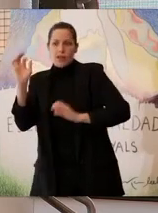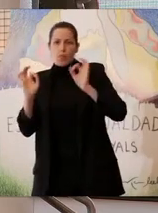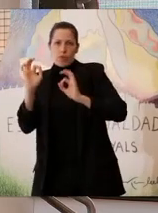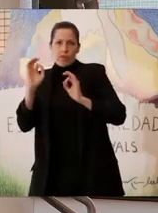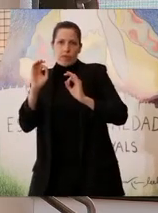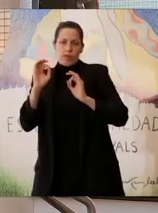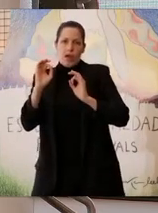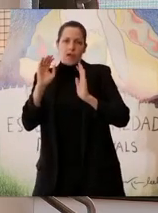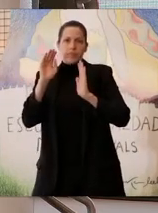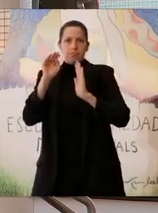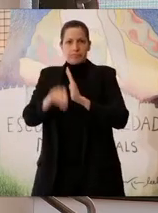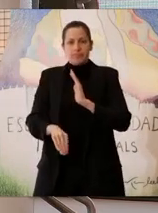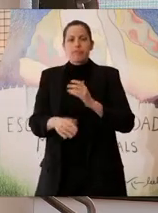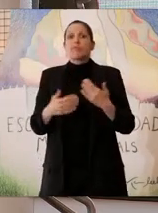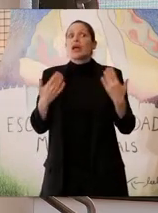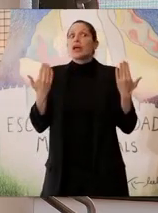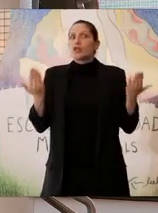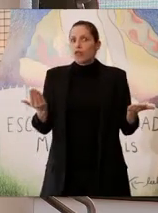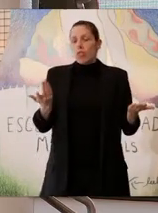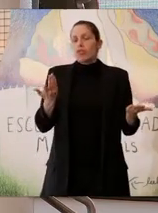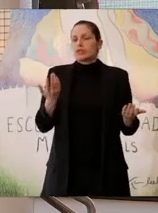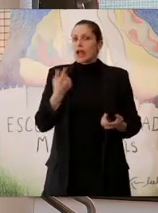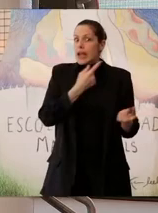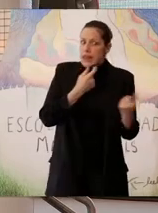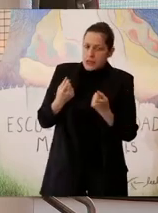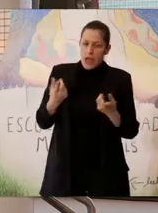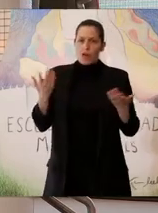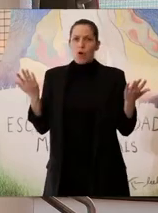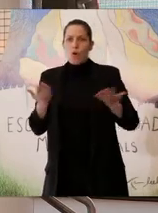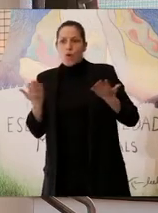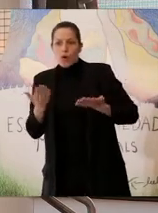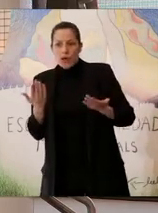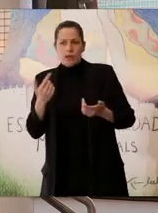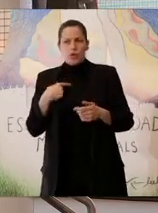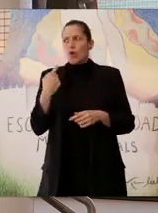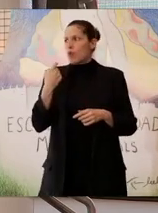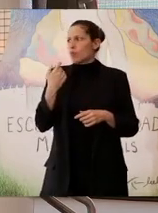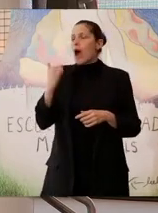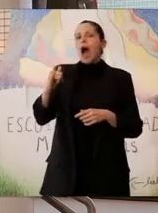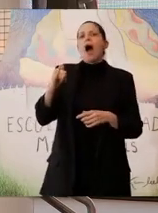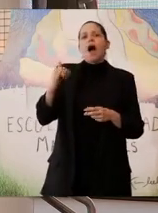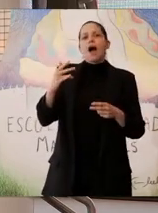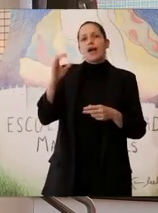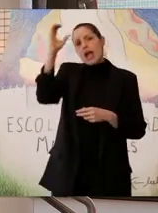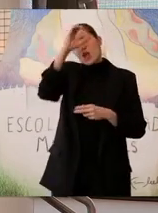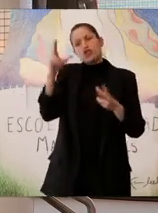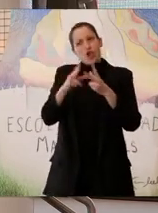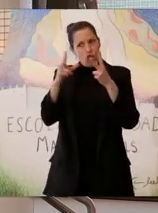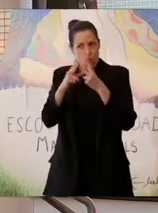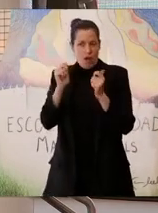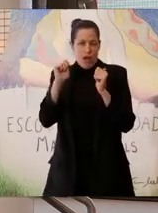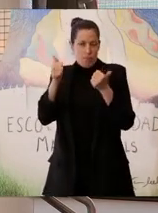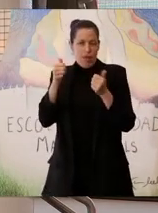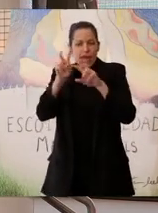en la presencia. Y es necesario y urgente, yo desde aquí que tenemos bastantes sociólogas, yo les invito a que empecemos a trabajar sobre eso, que se